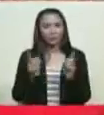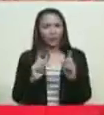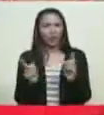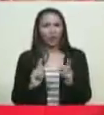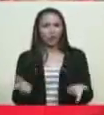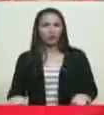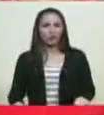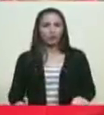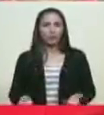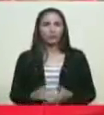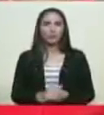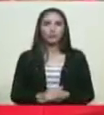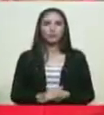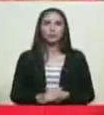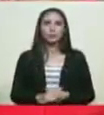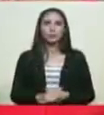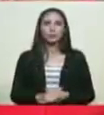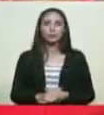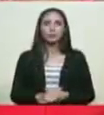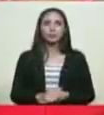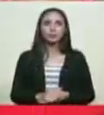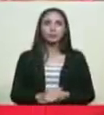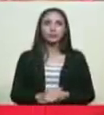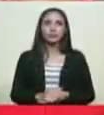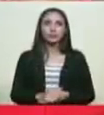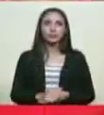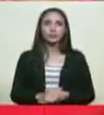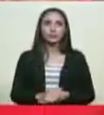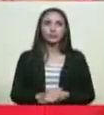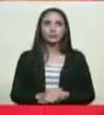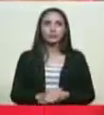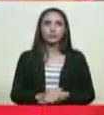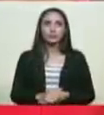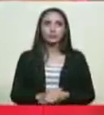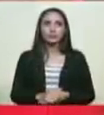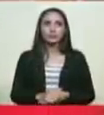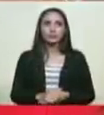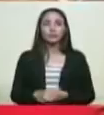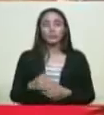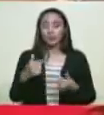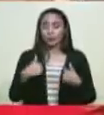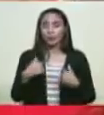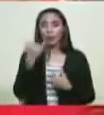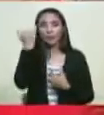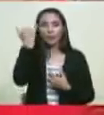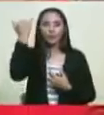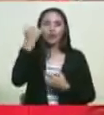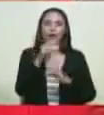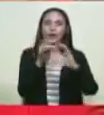Si es por el carnet de la patria que yo creé con fuerza